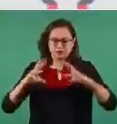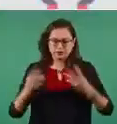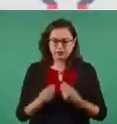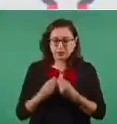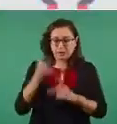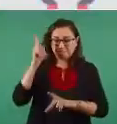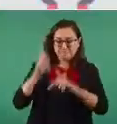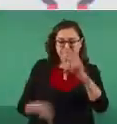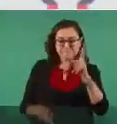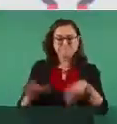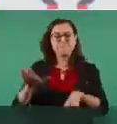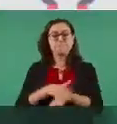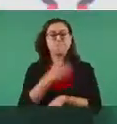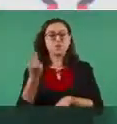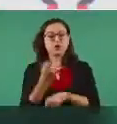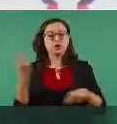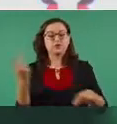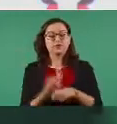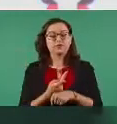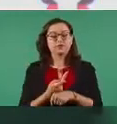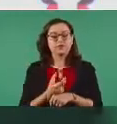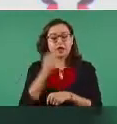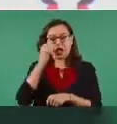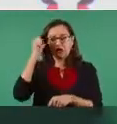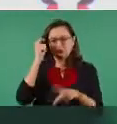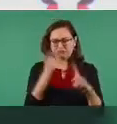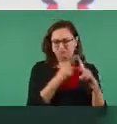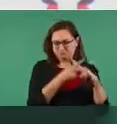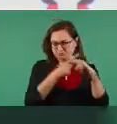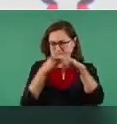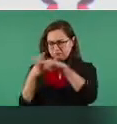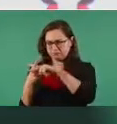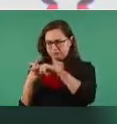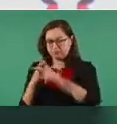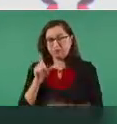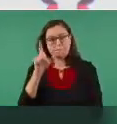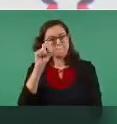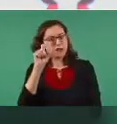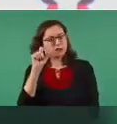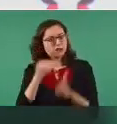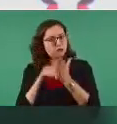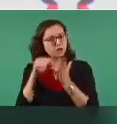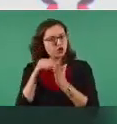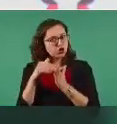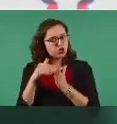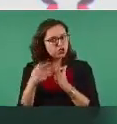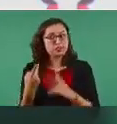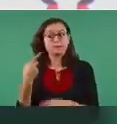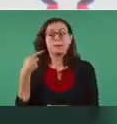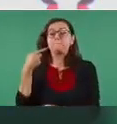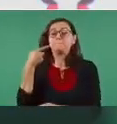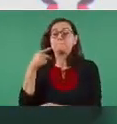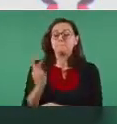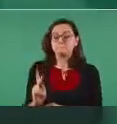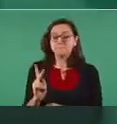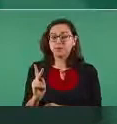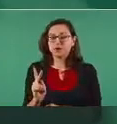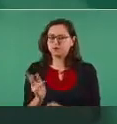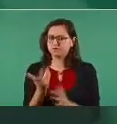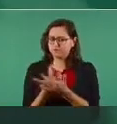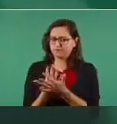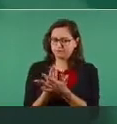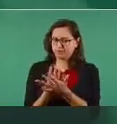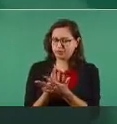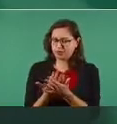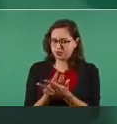La titular de Educación Pública, Delfina Gómez Álvarez, confirmó que ayer lunes volvieron a las aulas escolares poco más de 11 millones de niños y